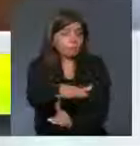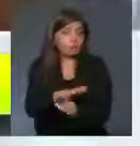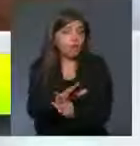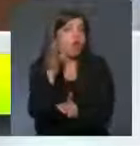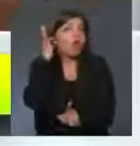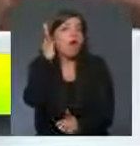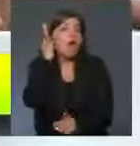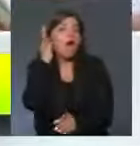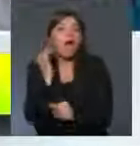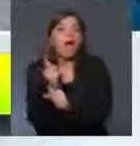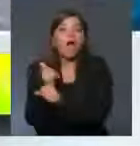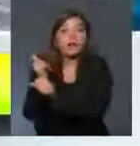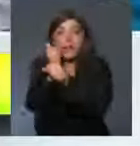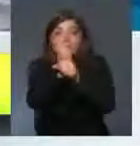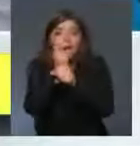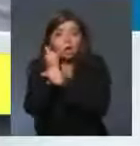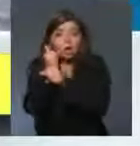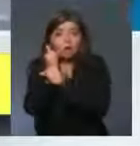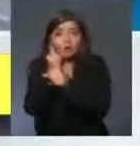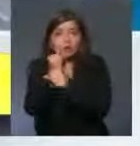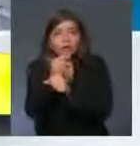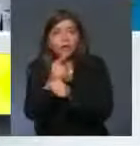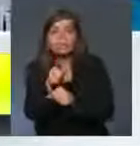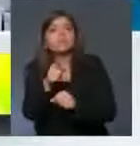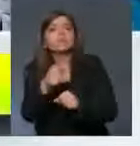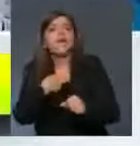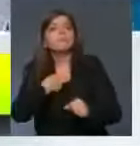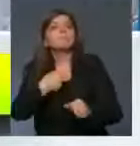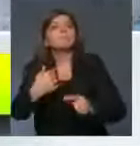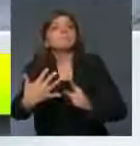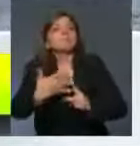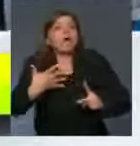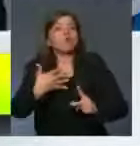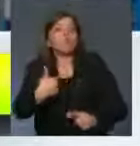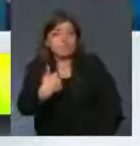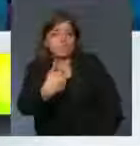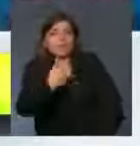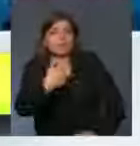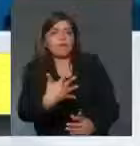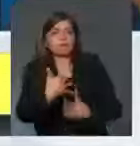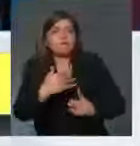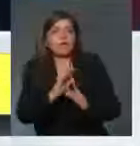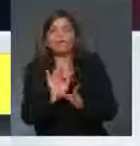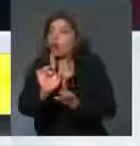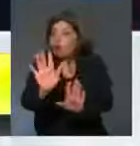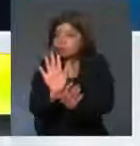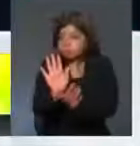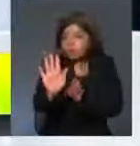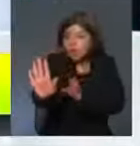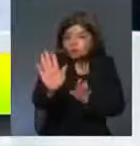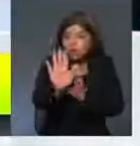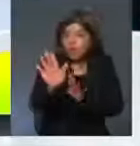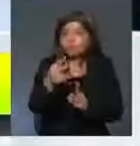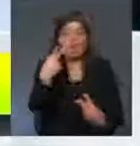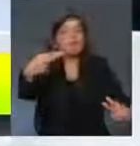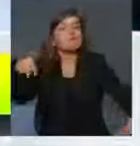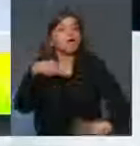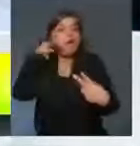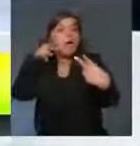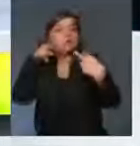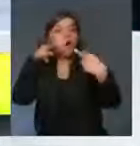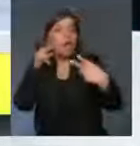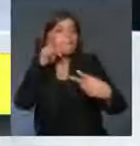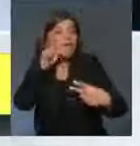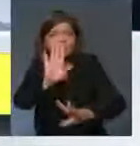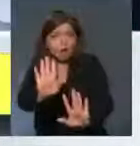camarógrafa está por allá. No te he golpeado. ¿Te golpeaste? ¿Qué me hiciste? Te aparté. Tú también, te aparté. No. No mienta.